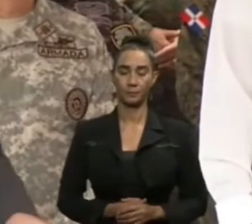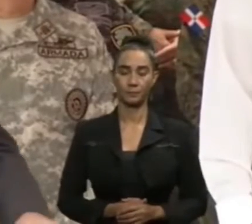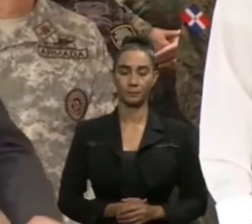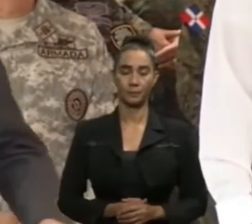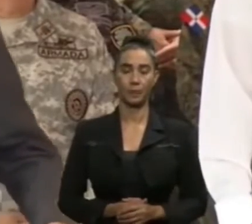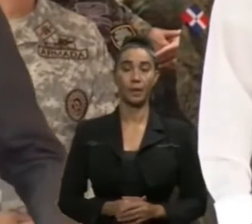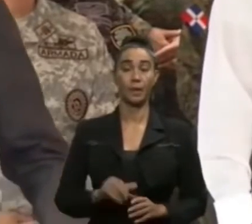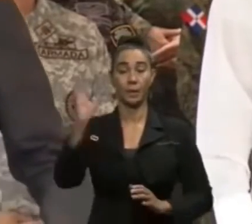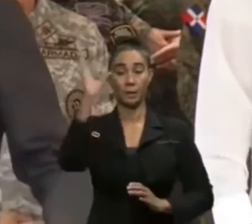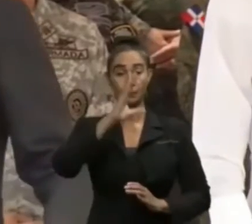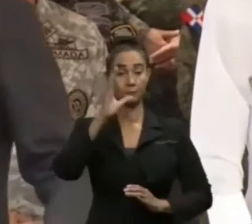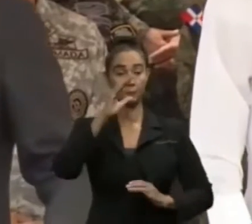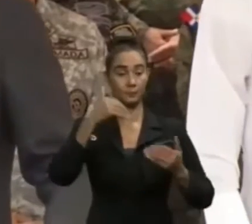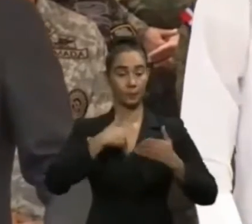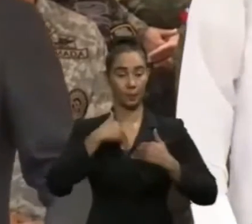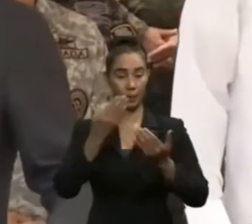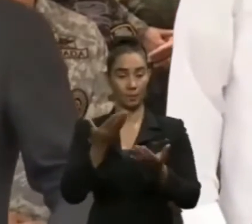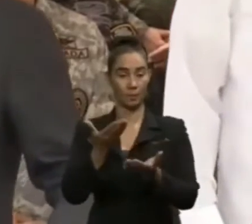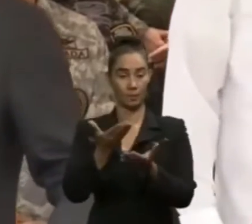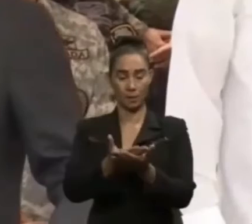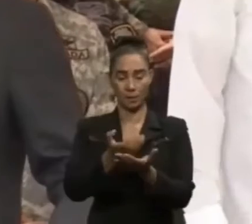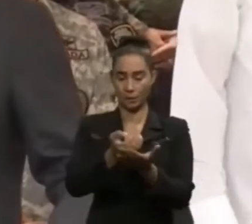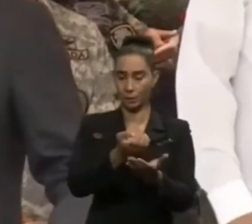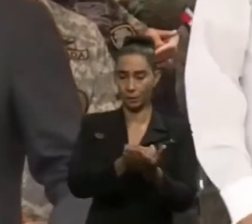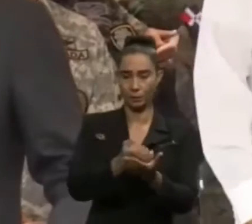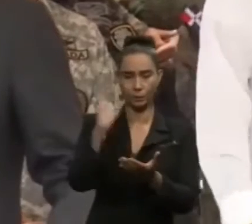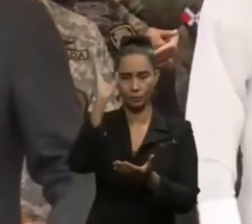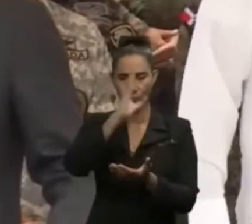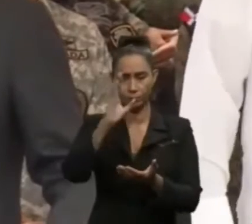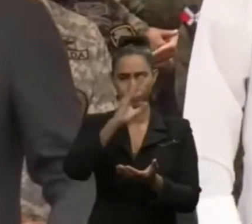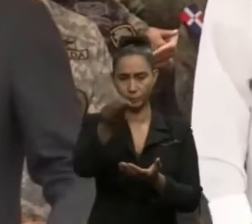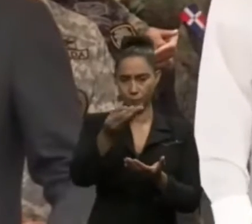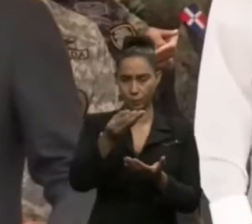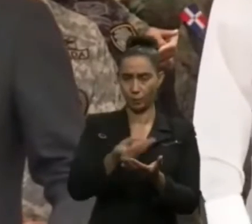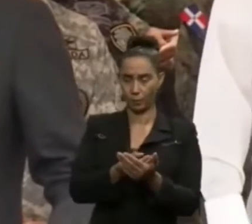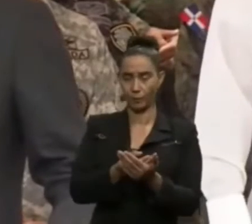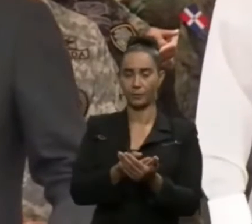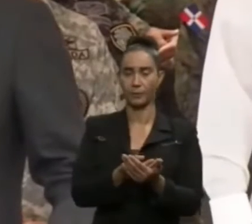Si tenemos que buscar más recursos, lo buscaremos.